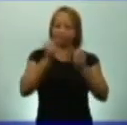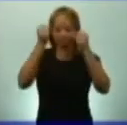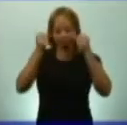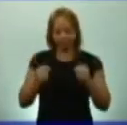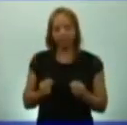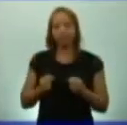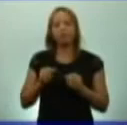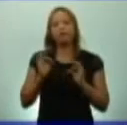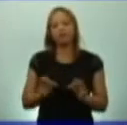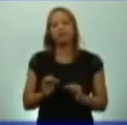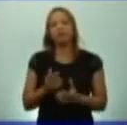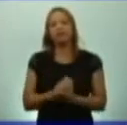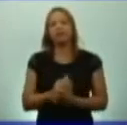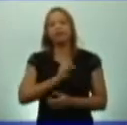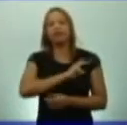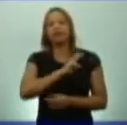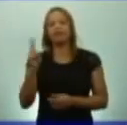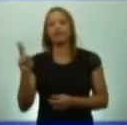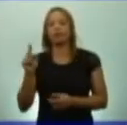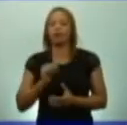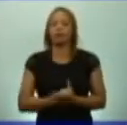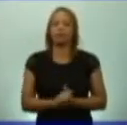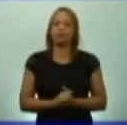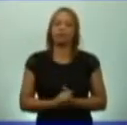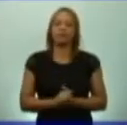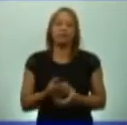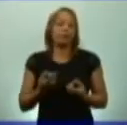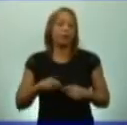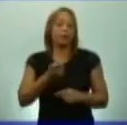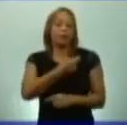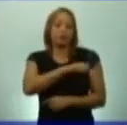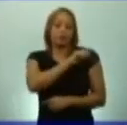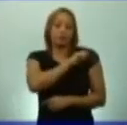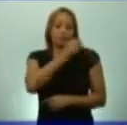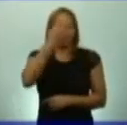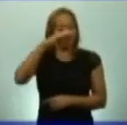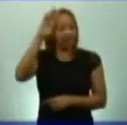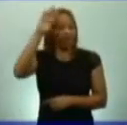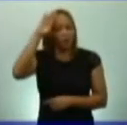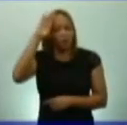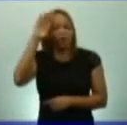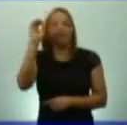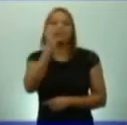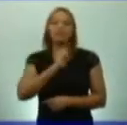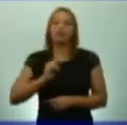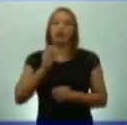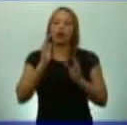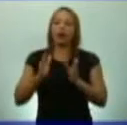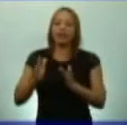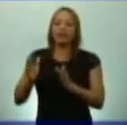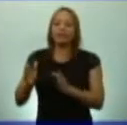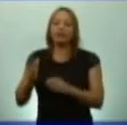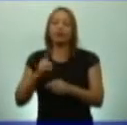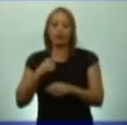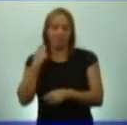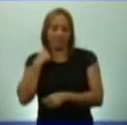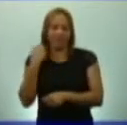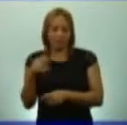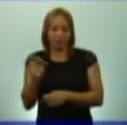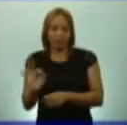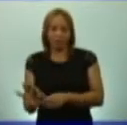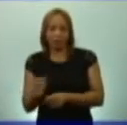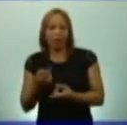y segura de la victoria. Pero el pueblo cubano se organizó en aquellos años